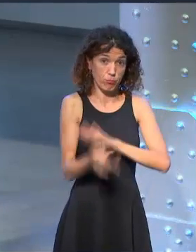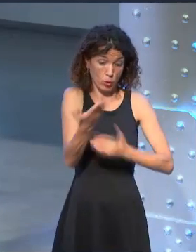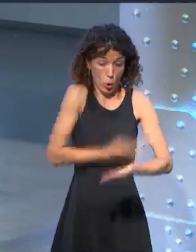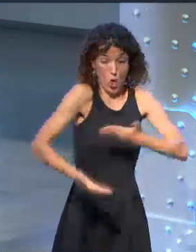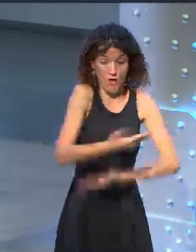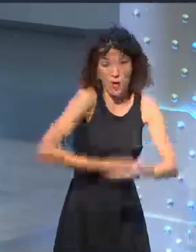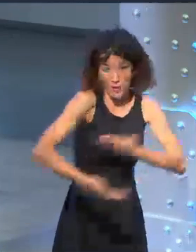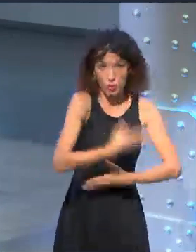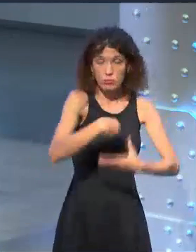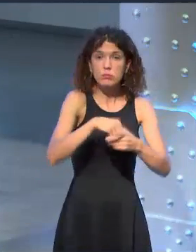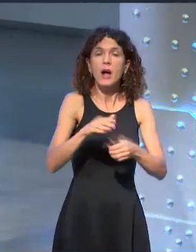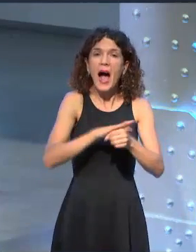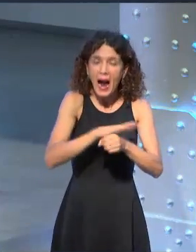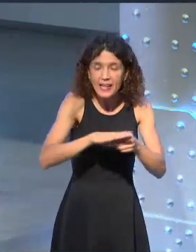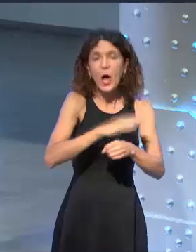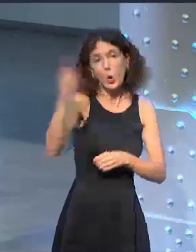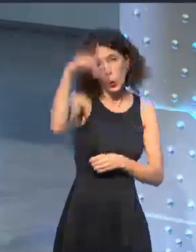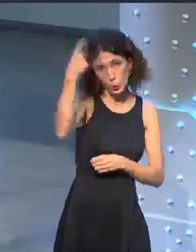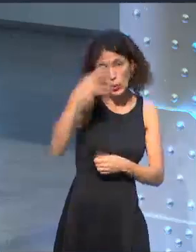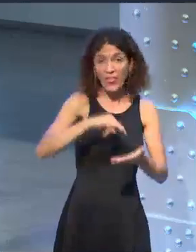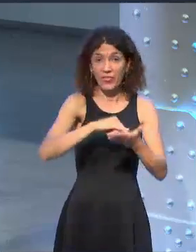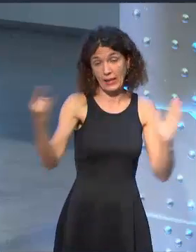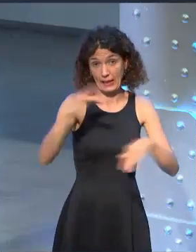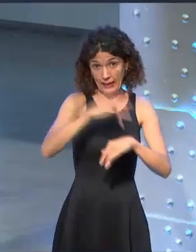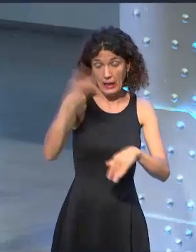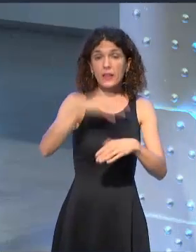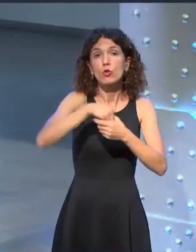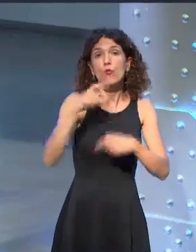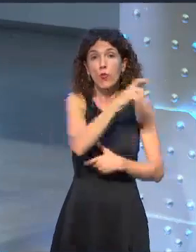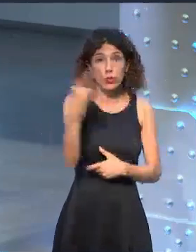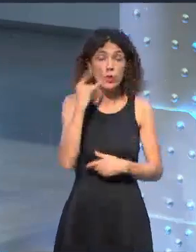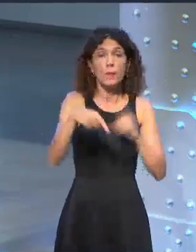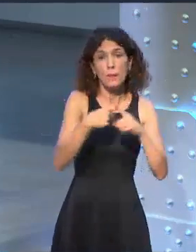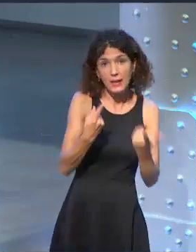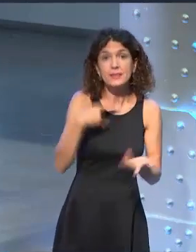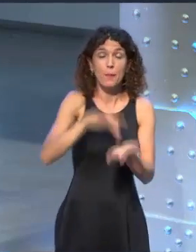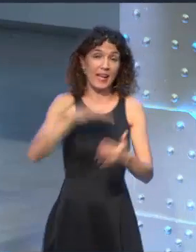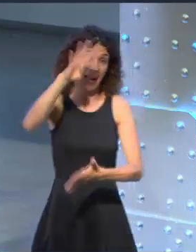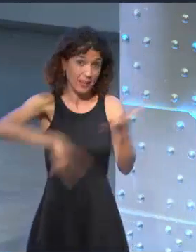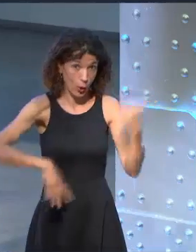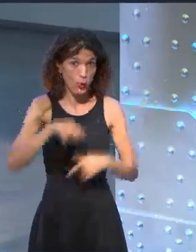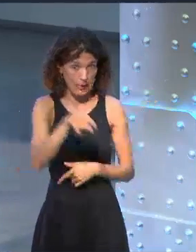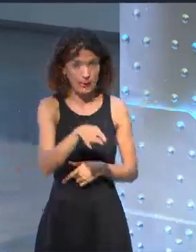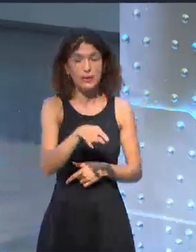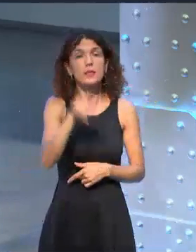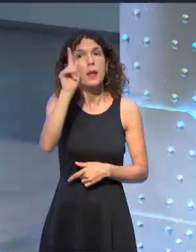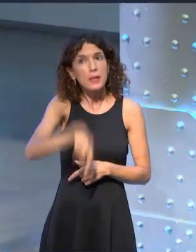en concreto del área de cultura digital de Fundación Telefónica y la Universitat Oberta de Cataluña.